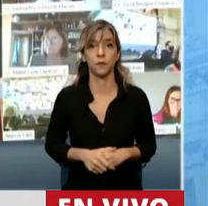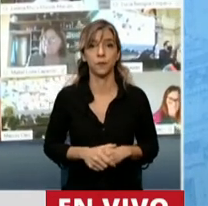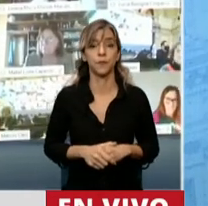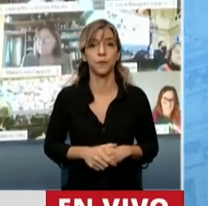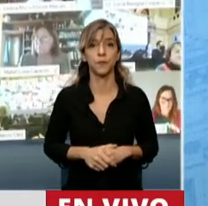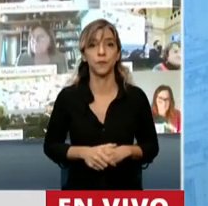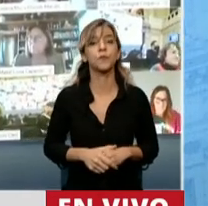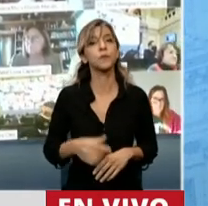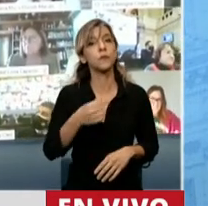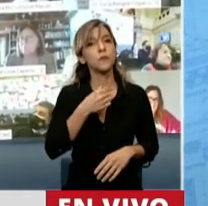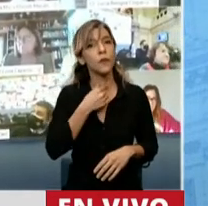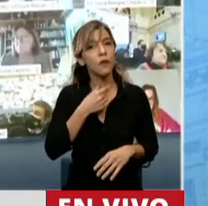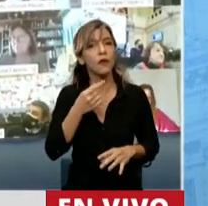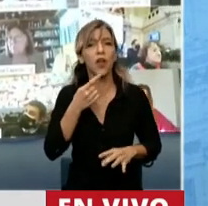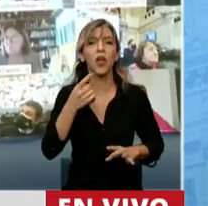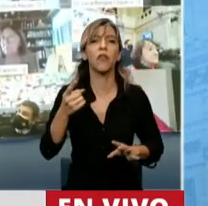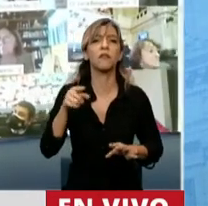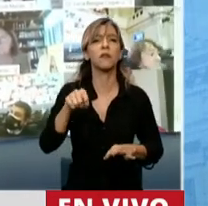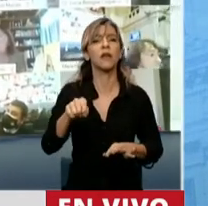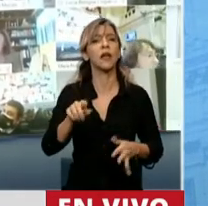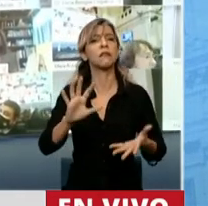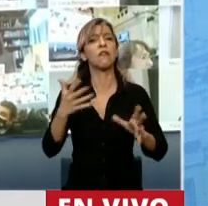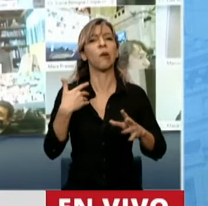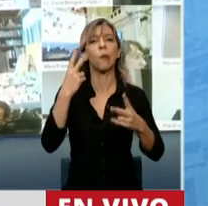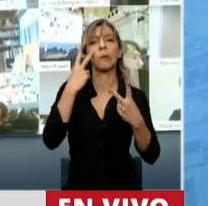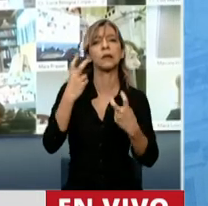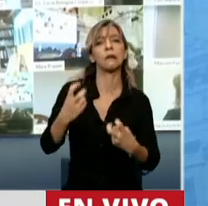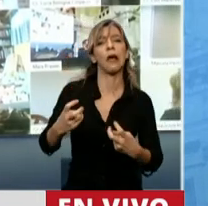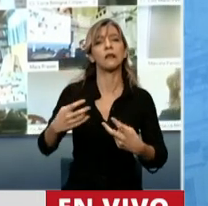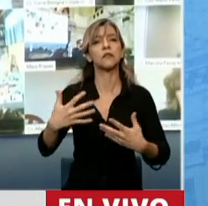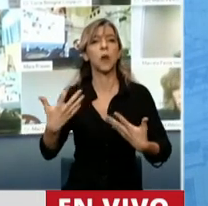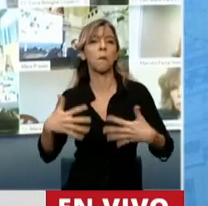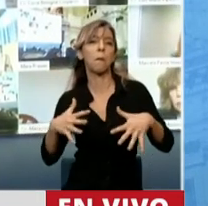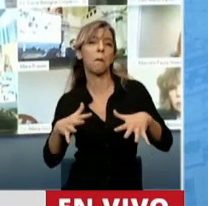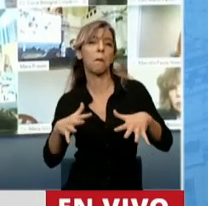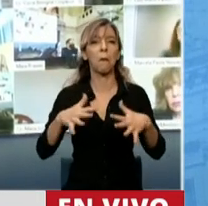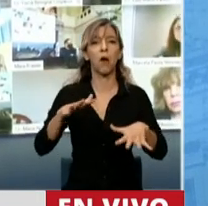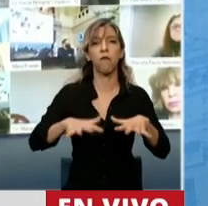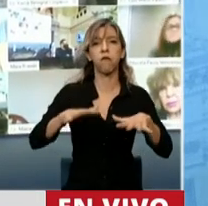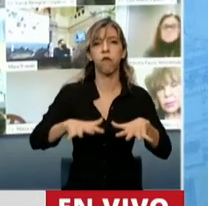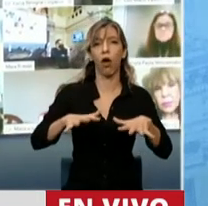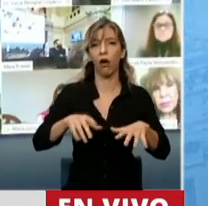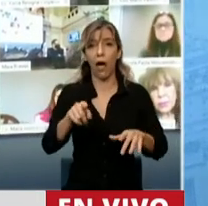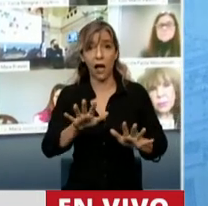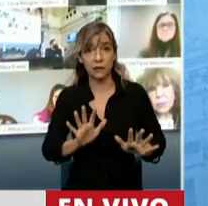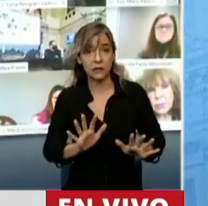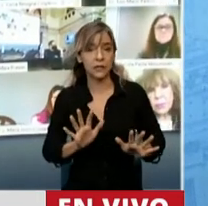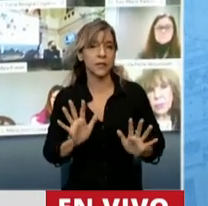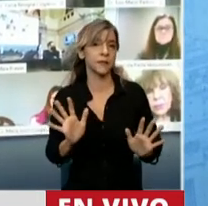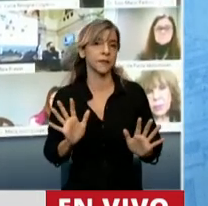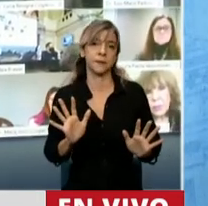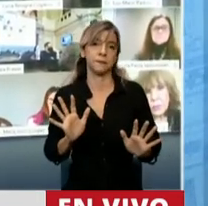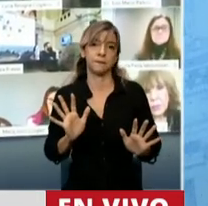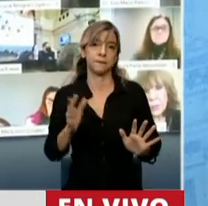a pensar que la laxitud de las investigaciones y de la actividad de los ministerios de seguridad de Nación y